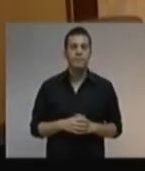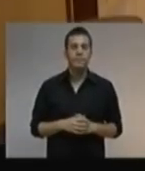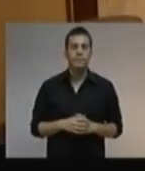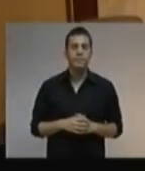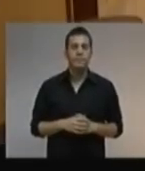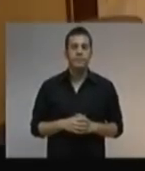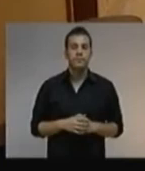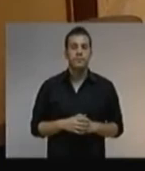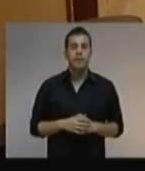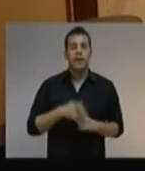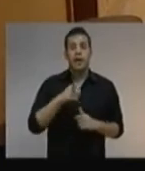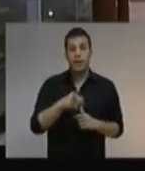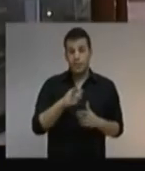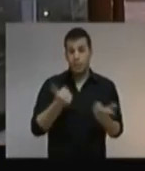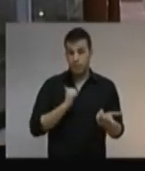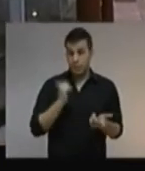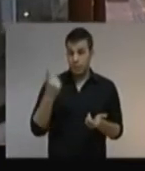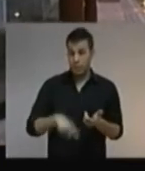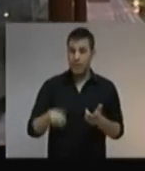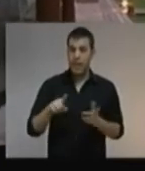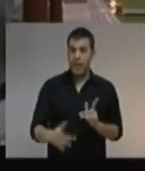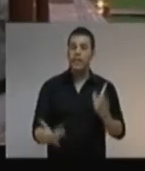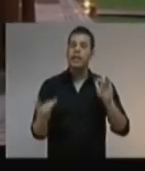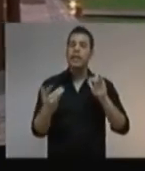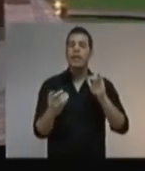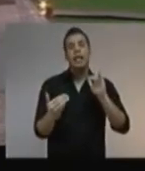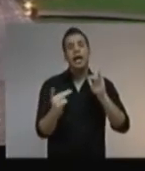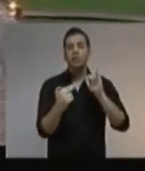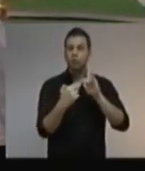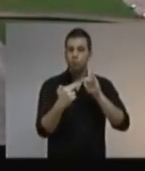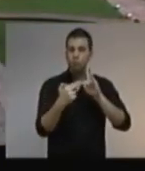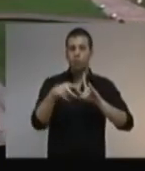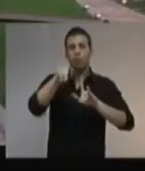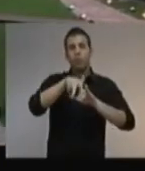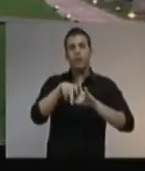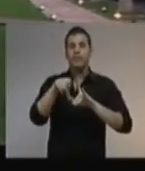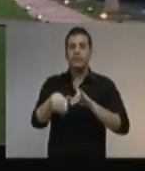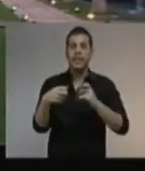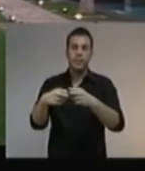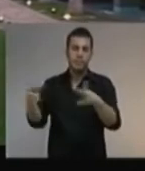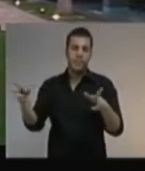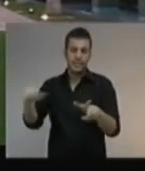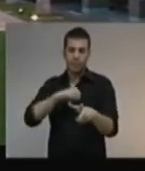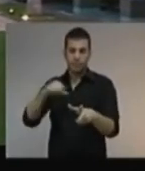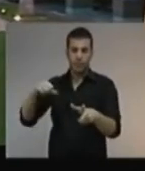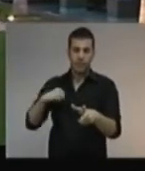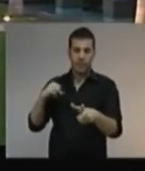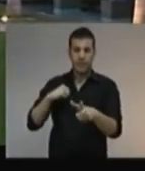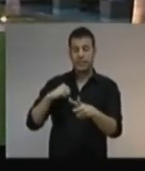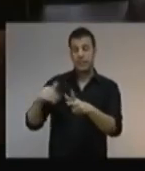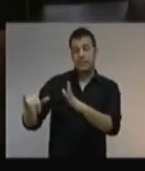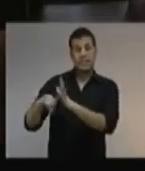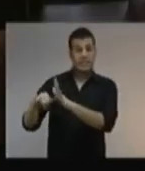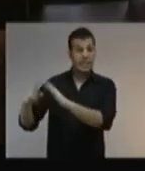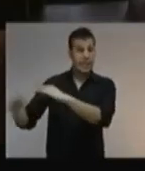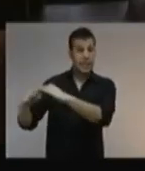Aprovechando las instalaciones de este oasis disfrutamos de las tumbonas y las piscinas privadas construidas frente al mar. Una